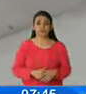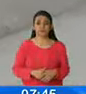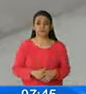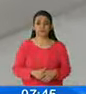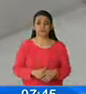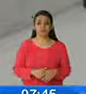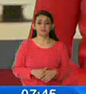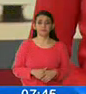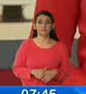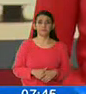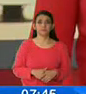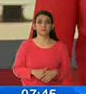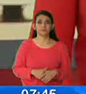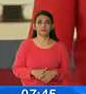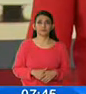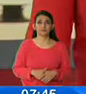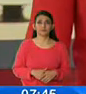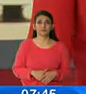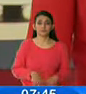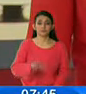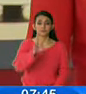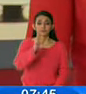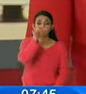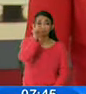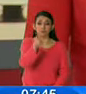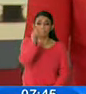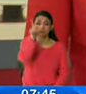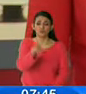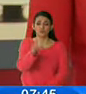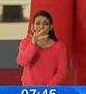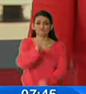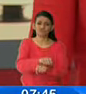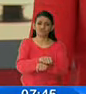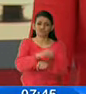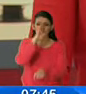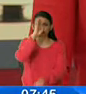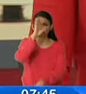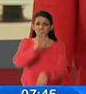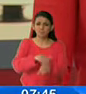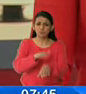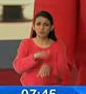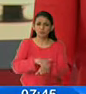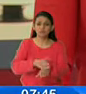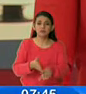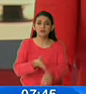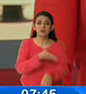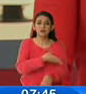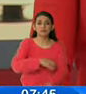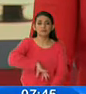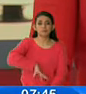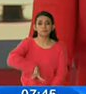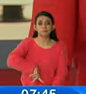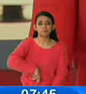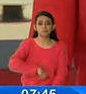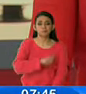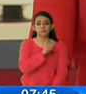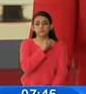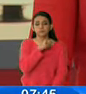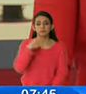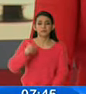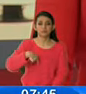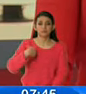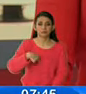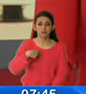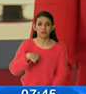Patricia Aldaz. Y tres individuos fueron detenidos por la policía tras efectuar un robo a un joven en el sector de Quitumbe. De la